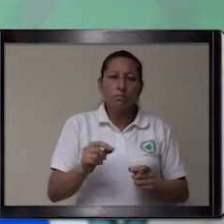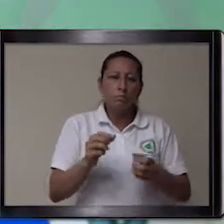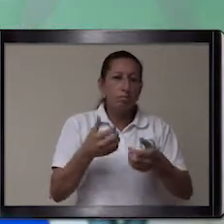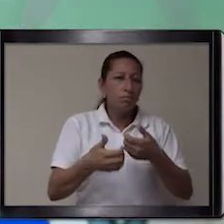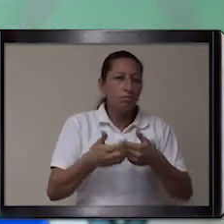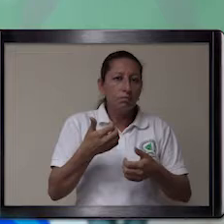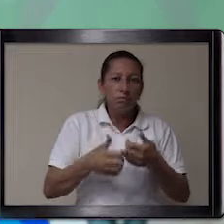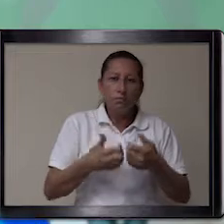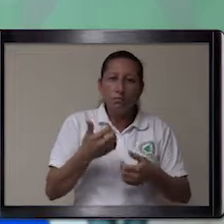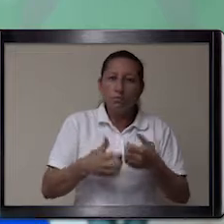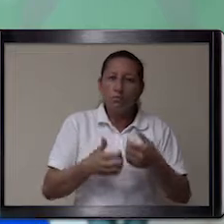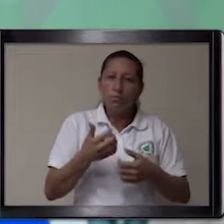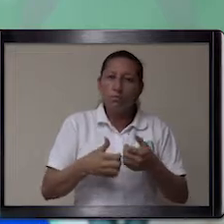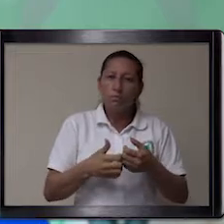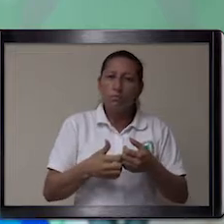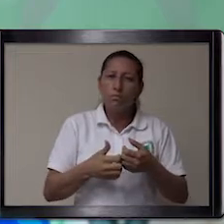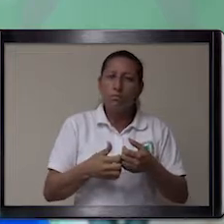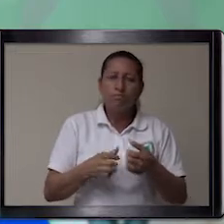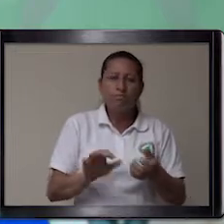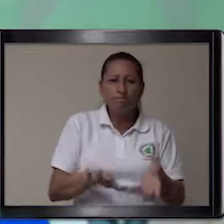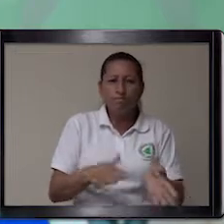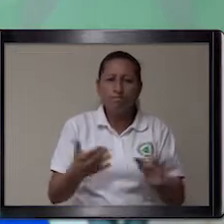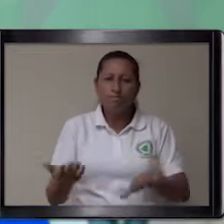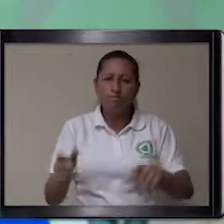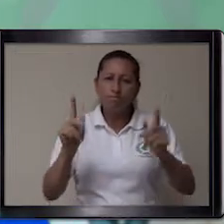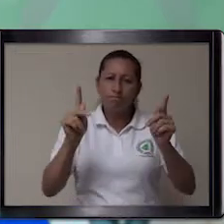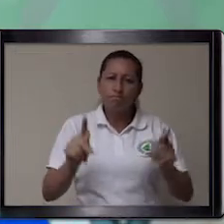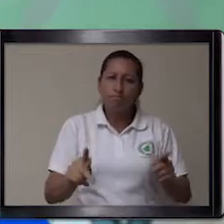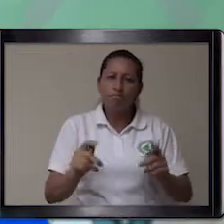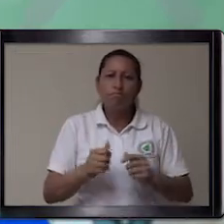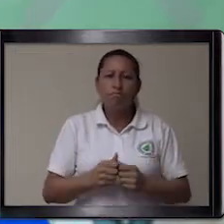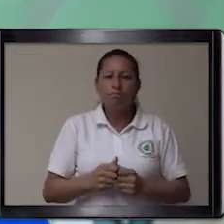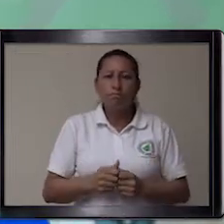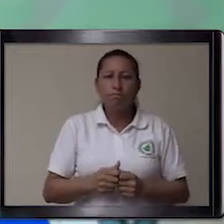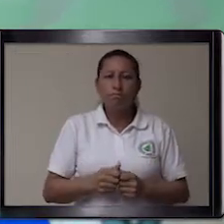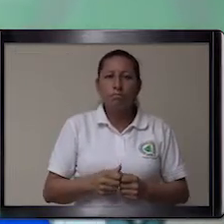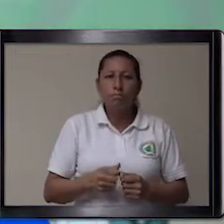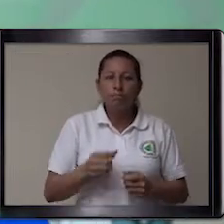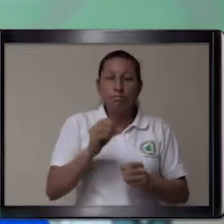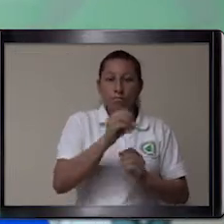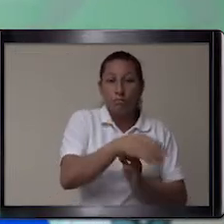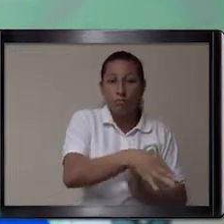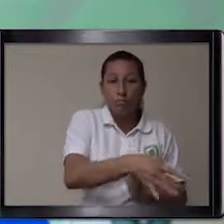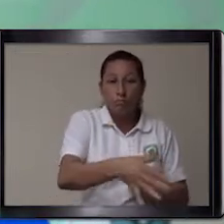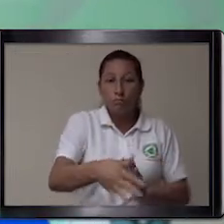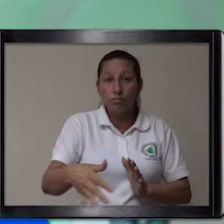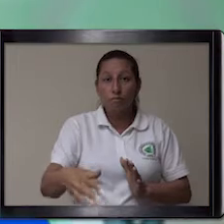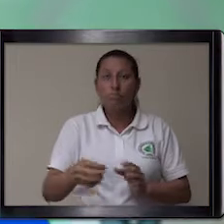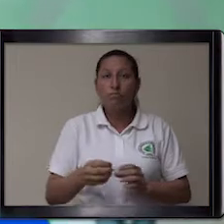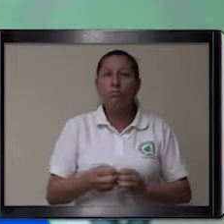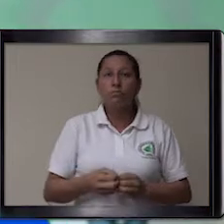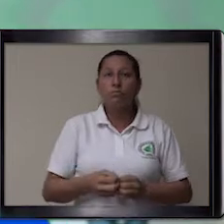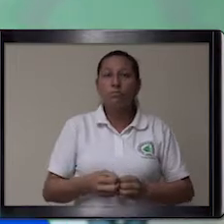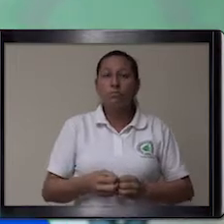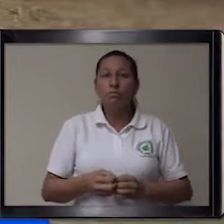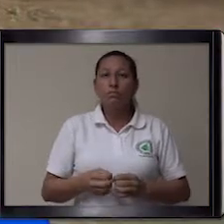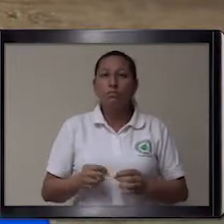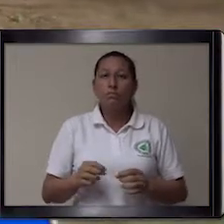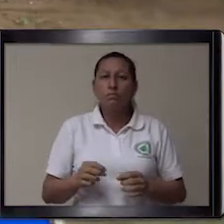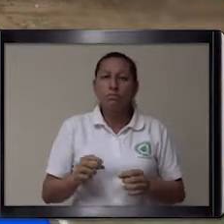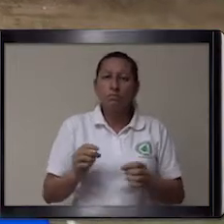los daños e inclusive de las víctimas que se nos dan por estos fenómenos y otros fenómenos naturales